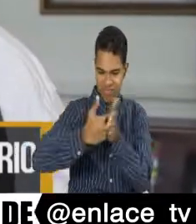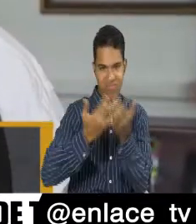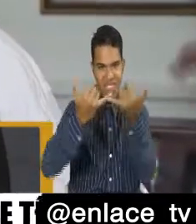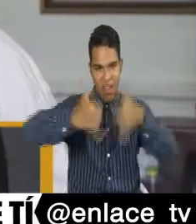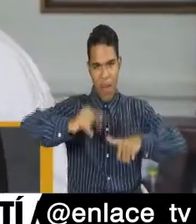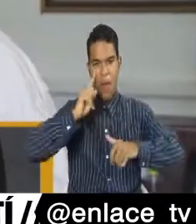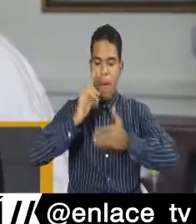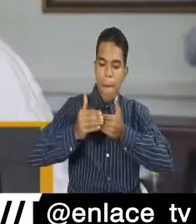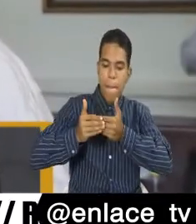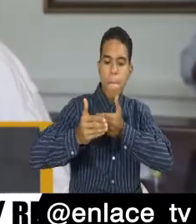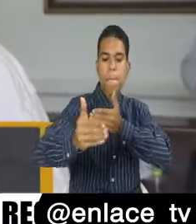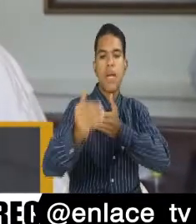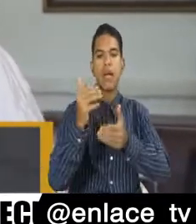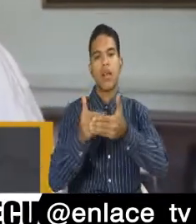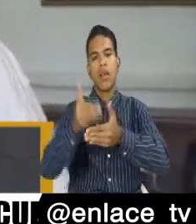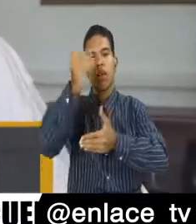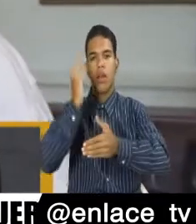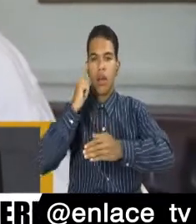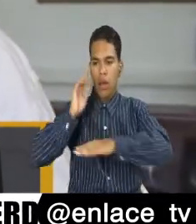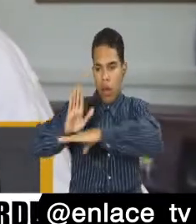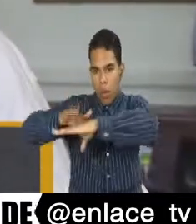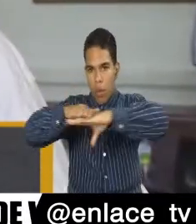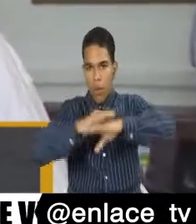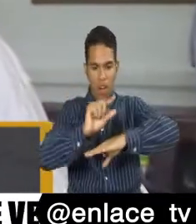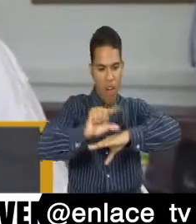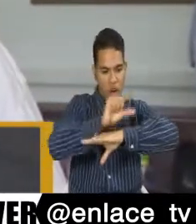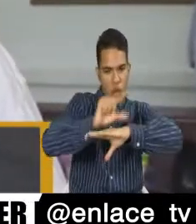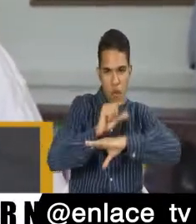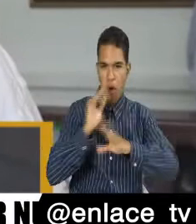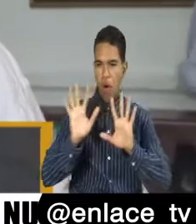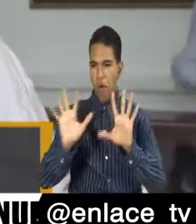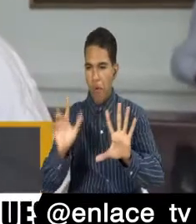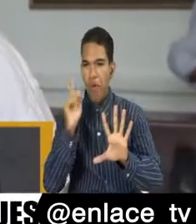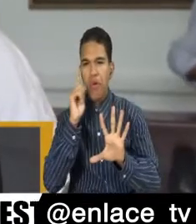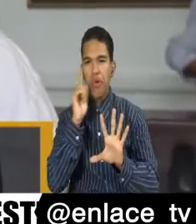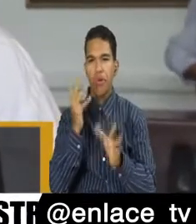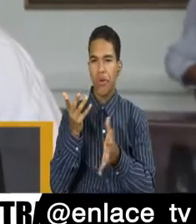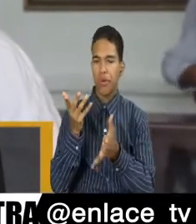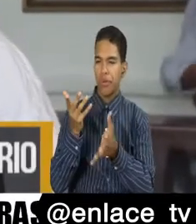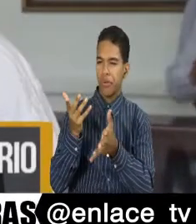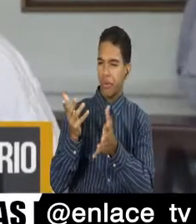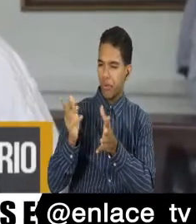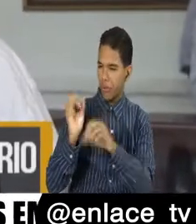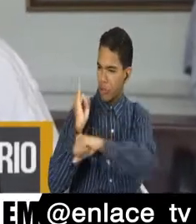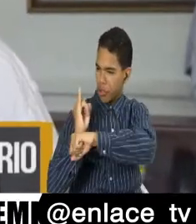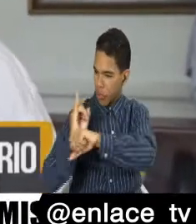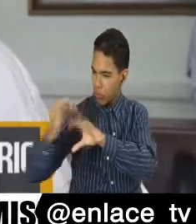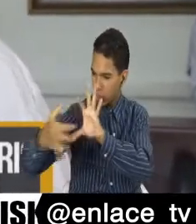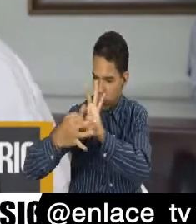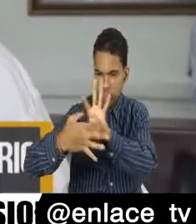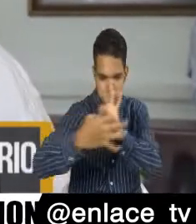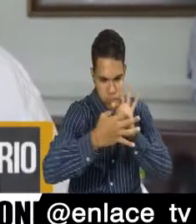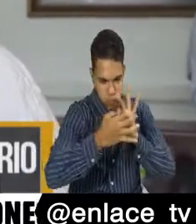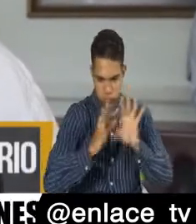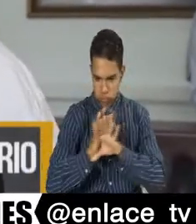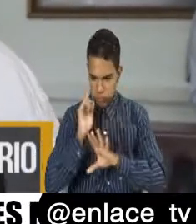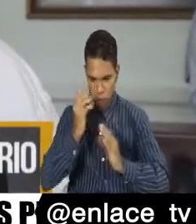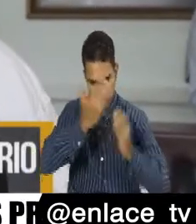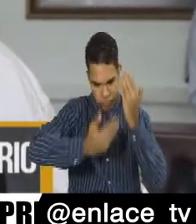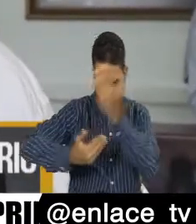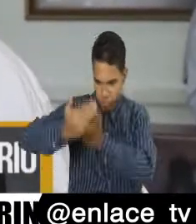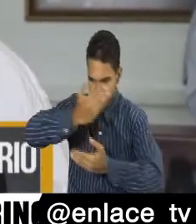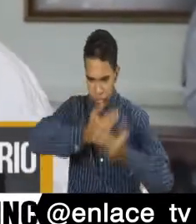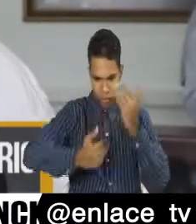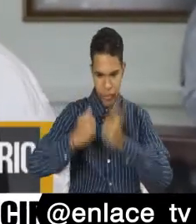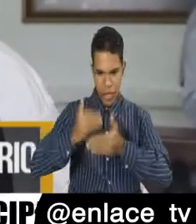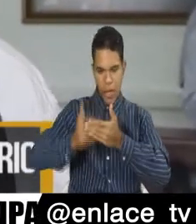empezar a hacer los cruces debidamente con la Fundación Carvajal, con las cajas de compensación, con el IGAT y poder otro día haciendo las ponderaciones ajustadas al